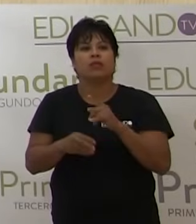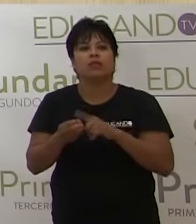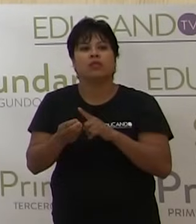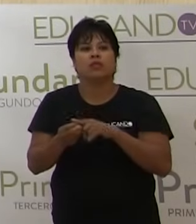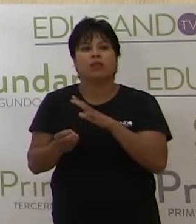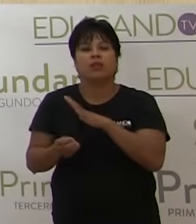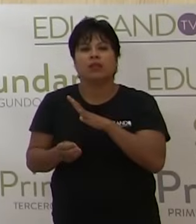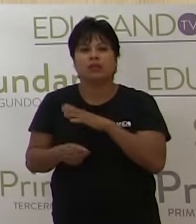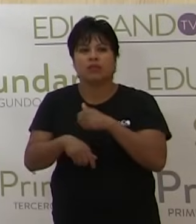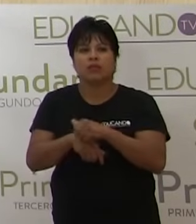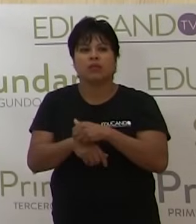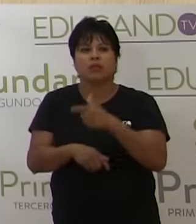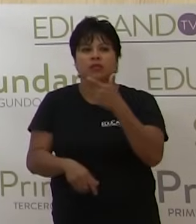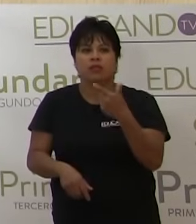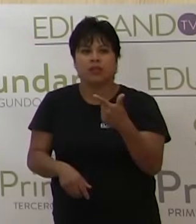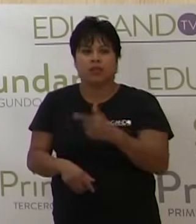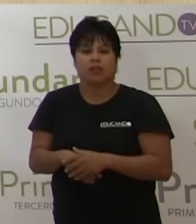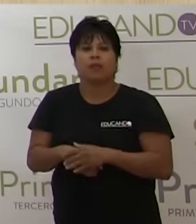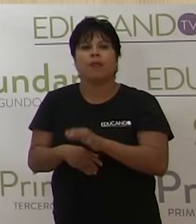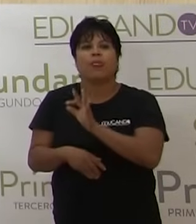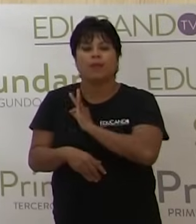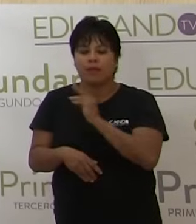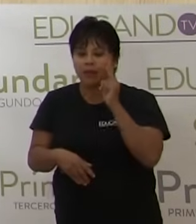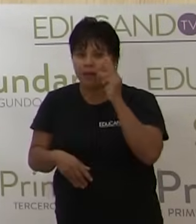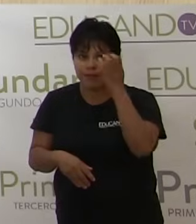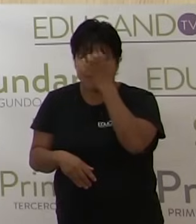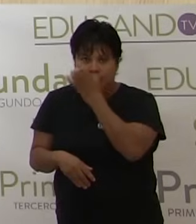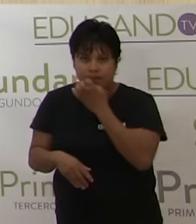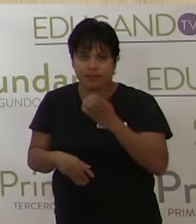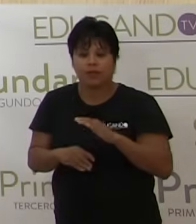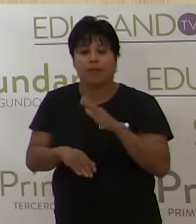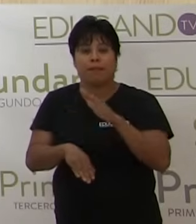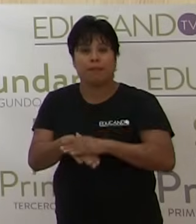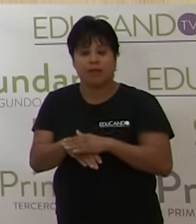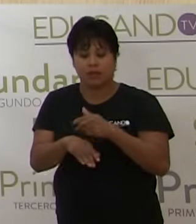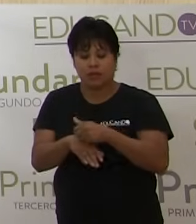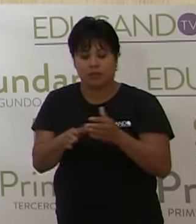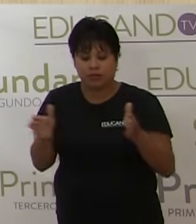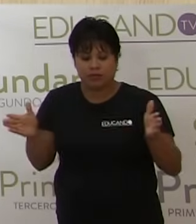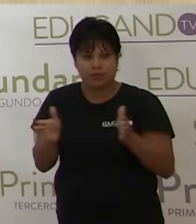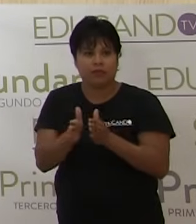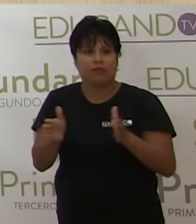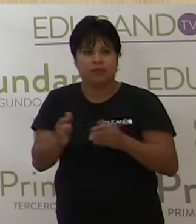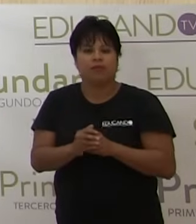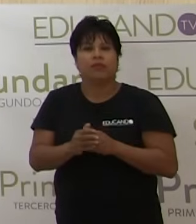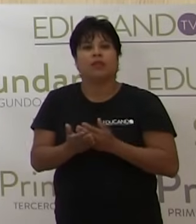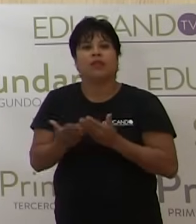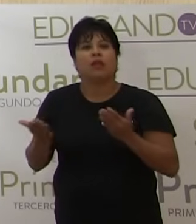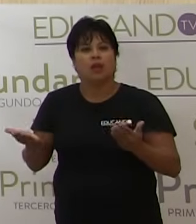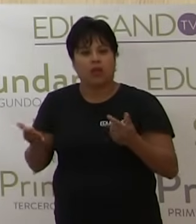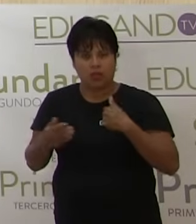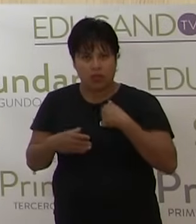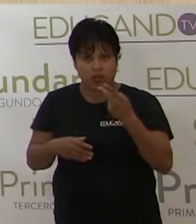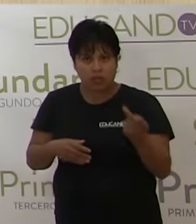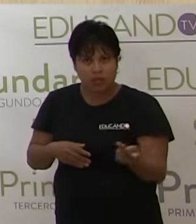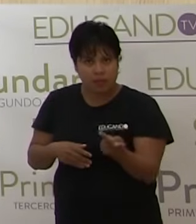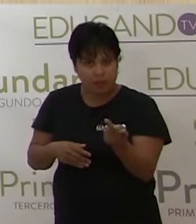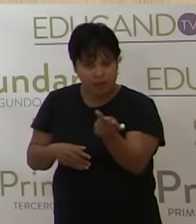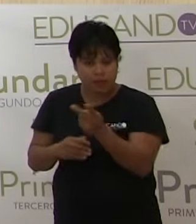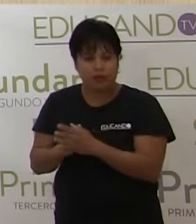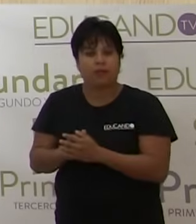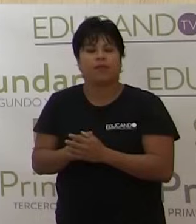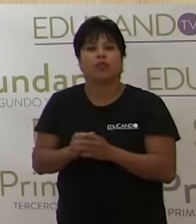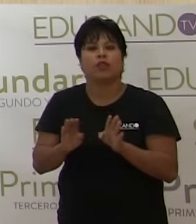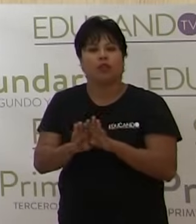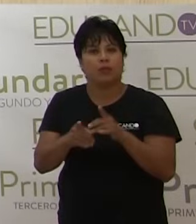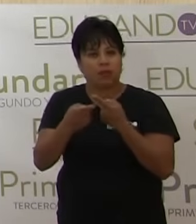está el número sete se pueden observar mayor cantidad de elementos ahora te hago la pregunta de